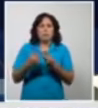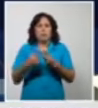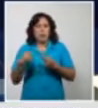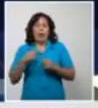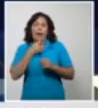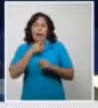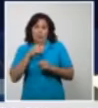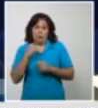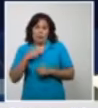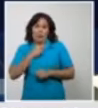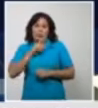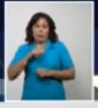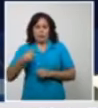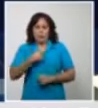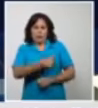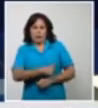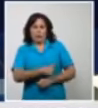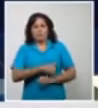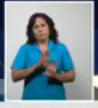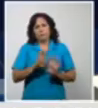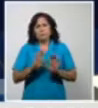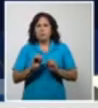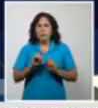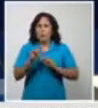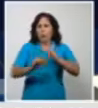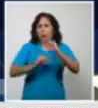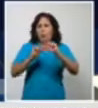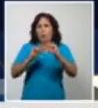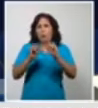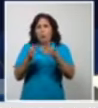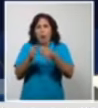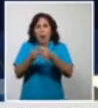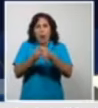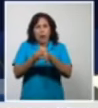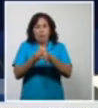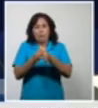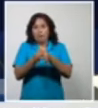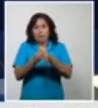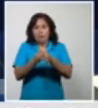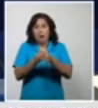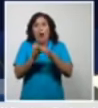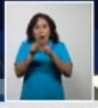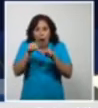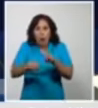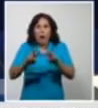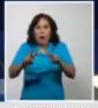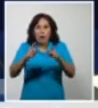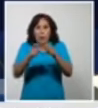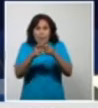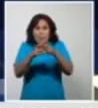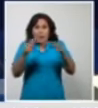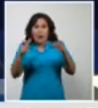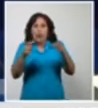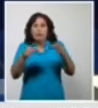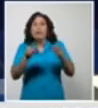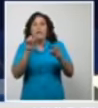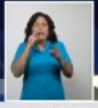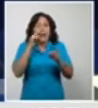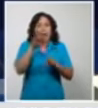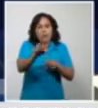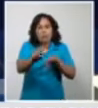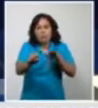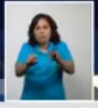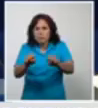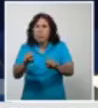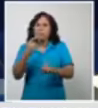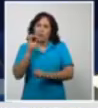empezó de una manera importante la disminución de casos, y de momento ha tenido no un incremento, sino que ha detectado casos,